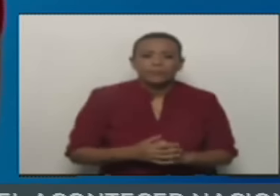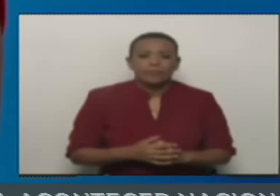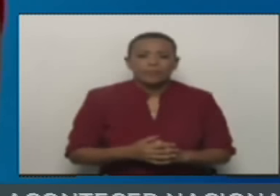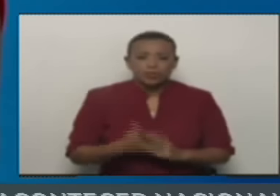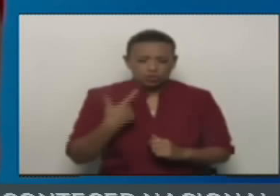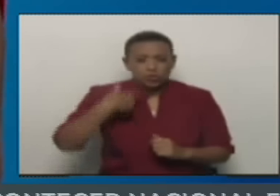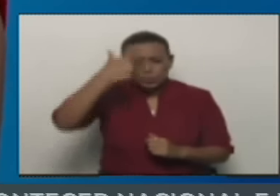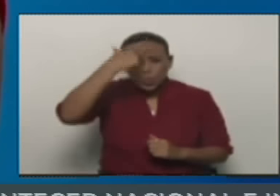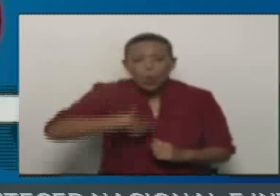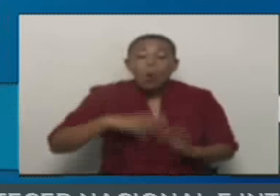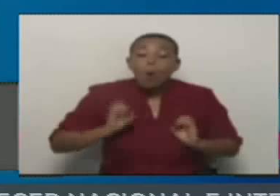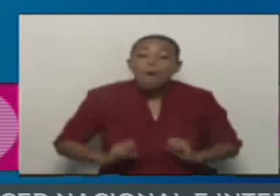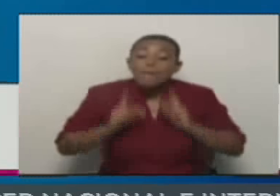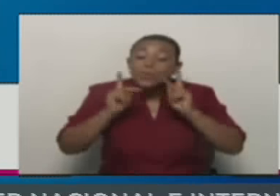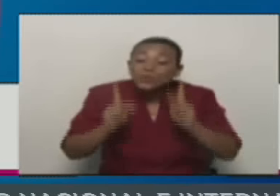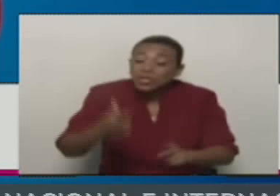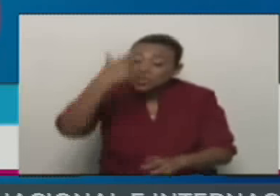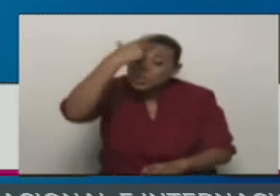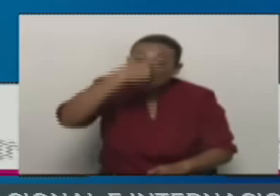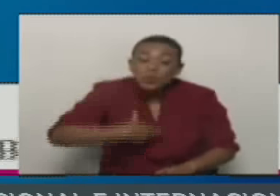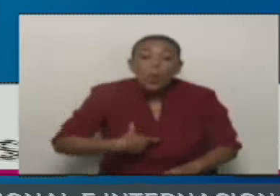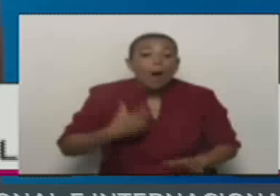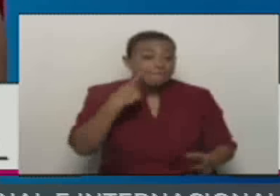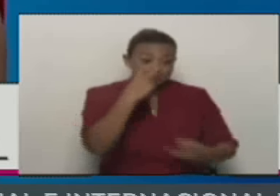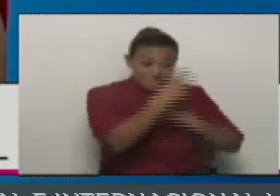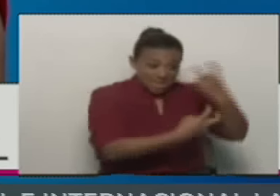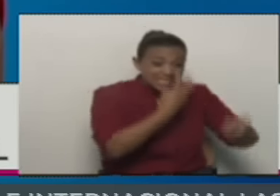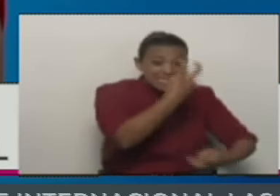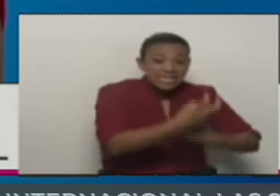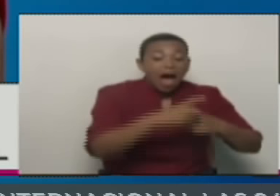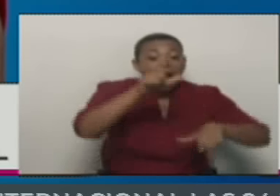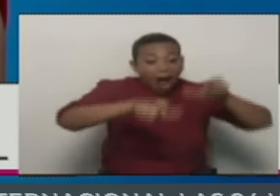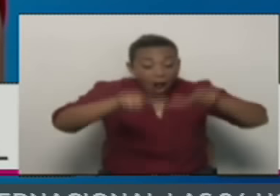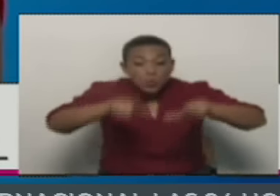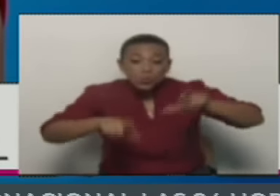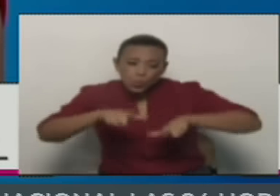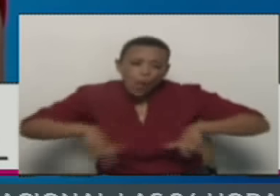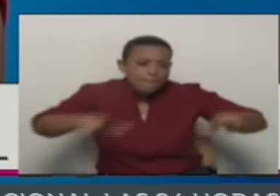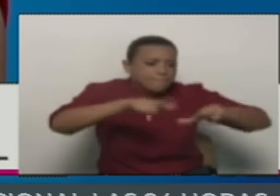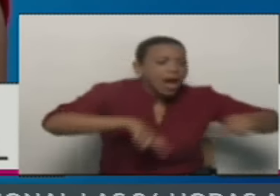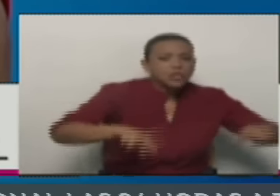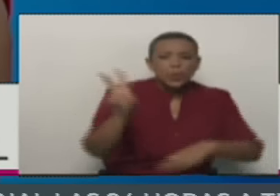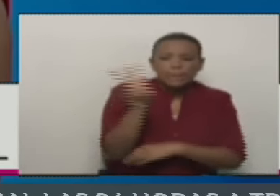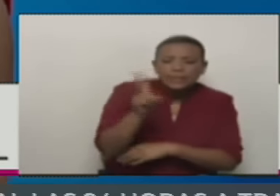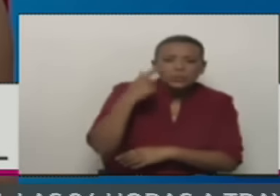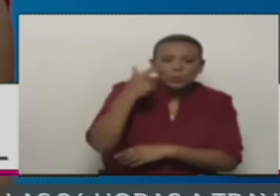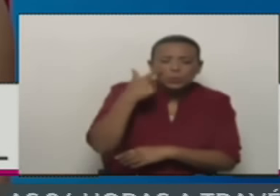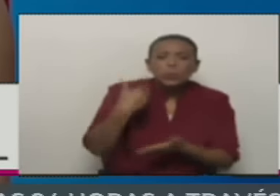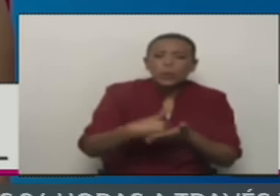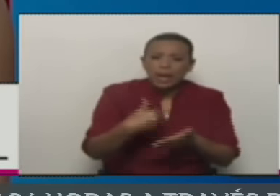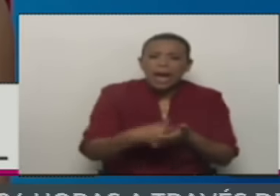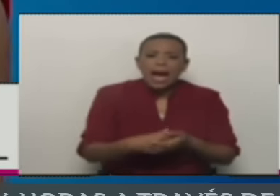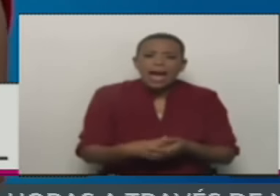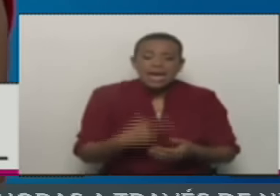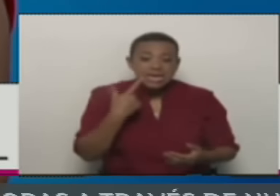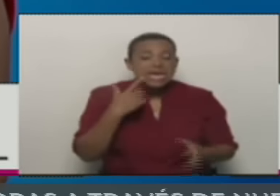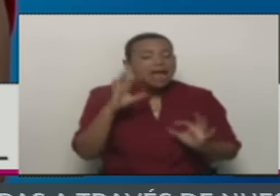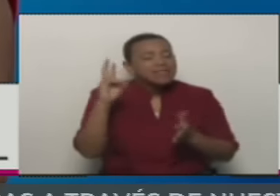tenido la oportunidad de visitar algunos espacios y, en